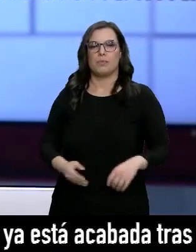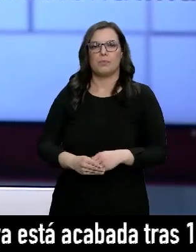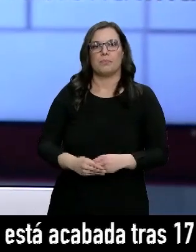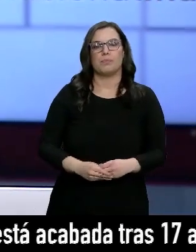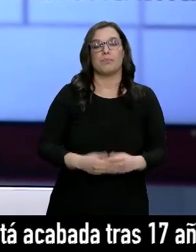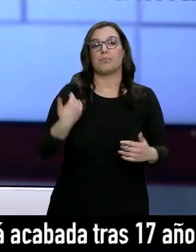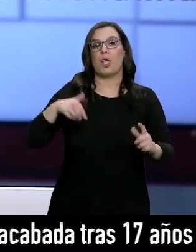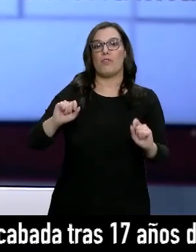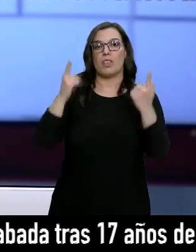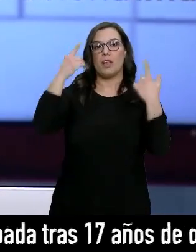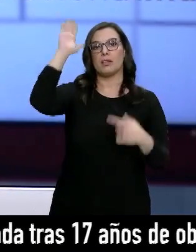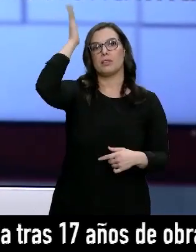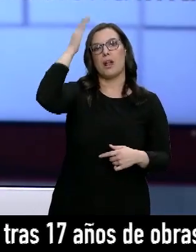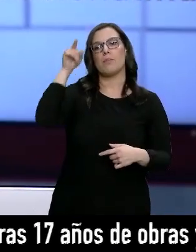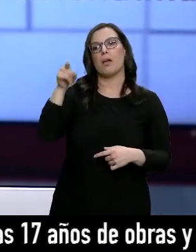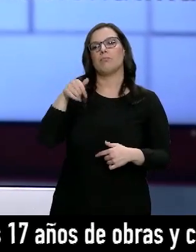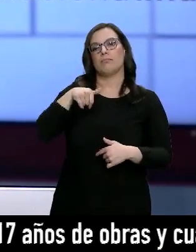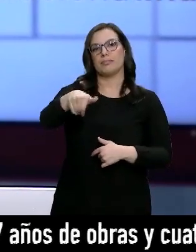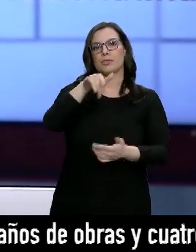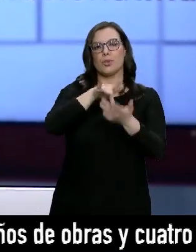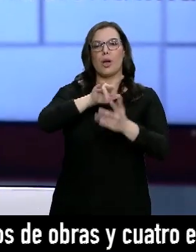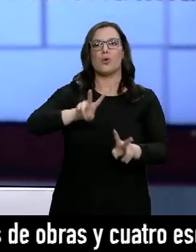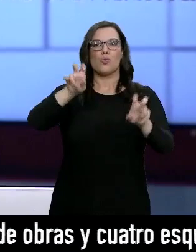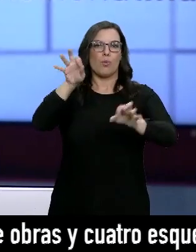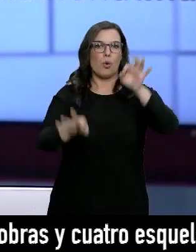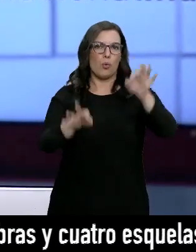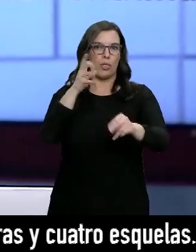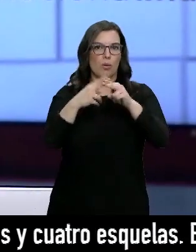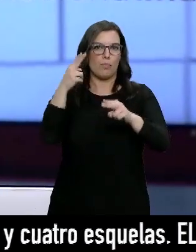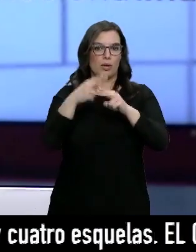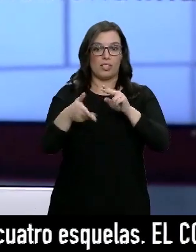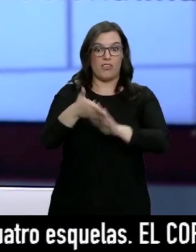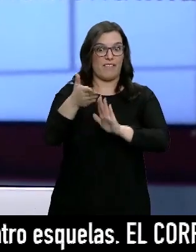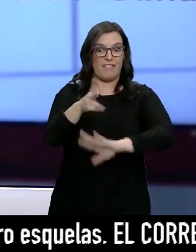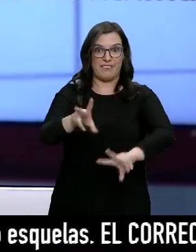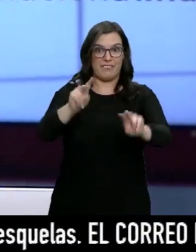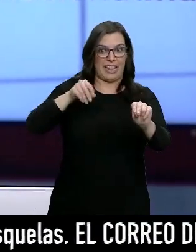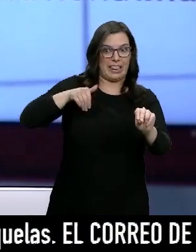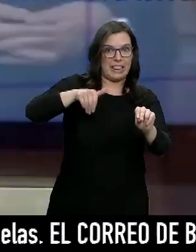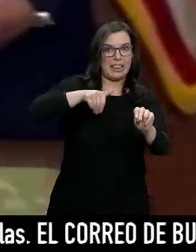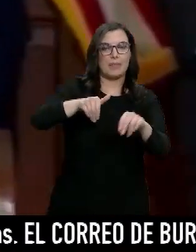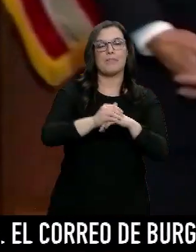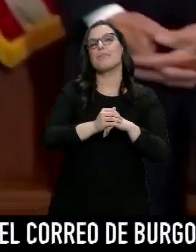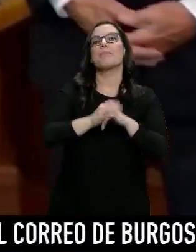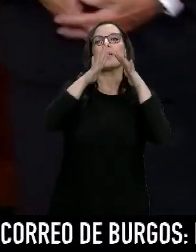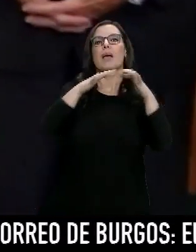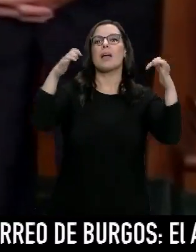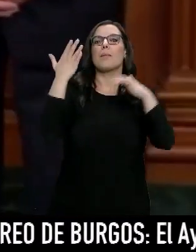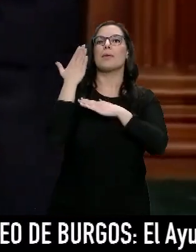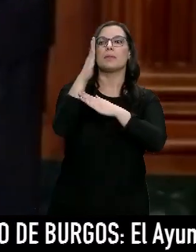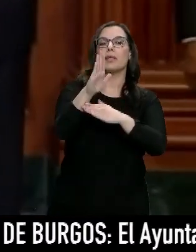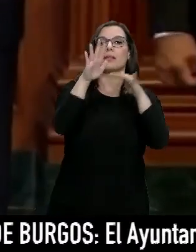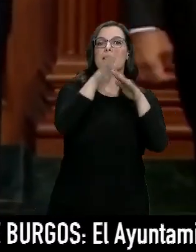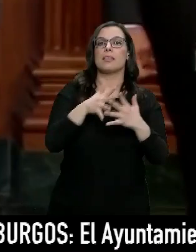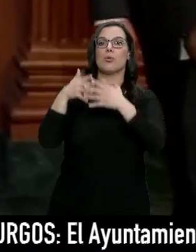Y ya es oficial, Donald Trump se enfrenta a un nuevo juicio político en la recta final de su mandato. La Cámara de Representantes de Estados